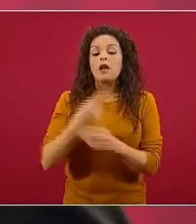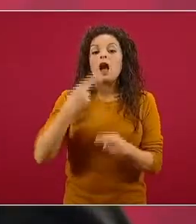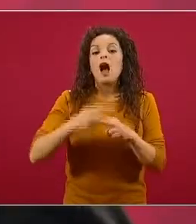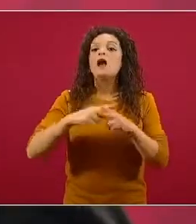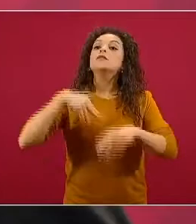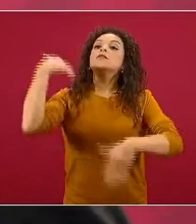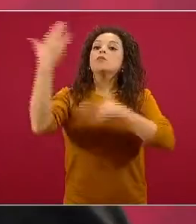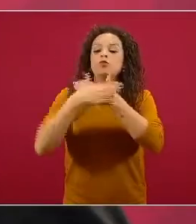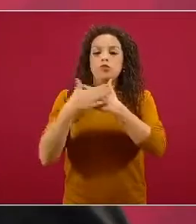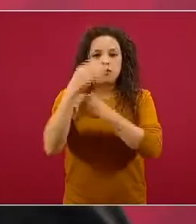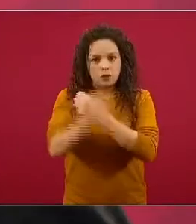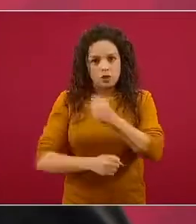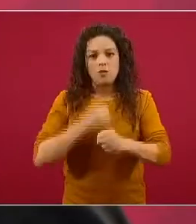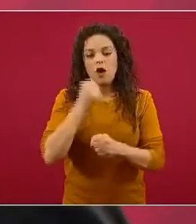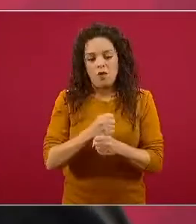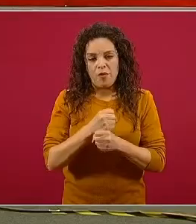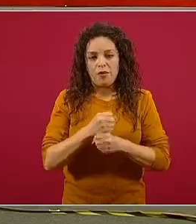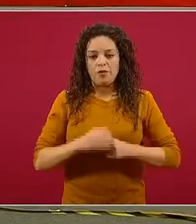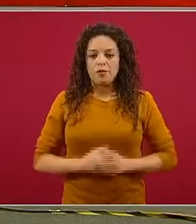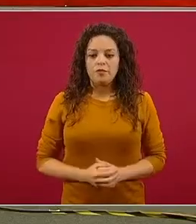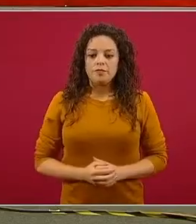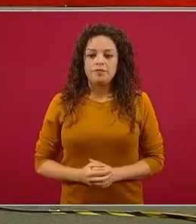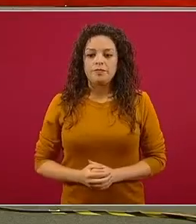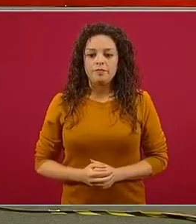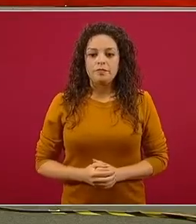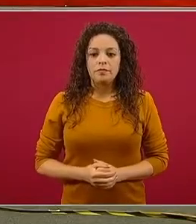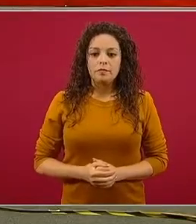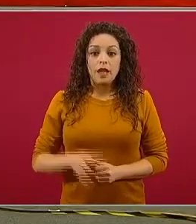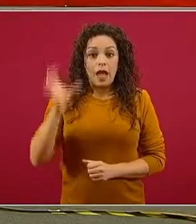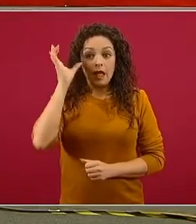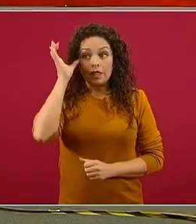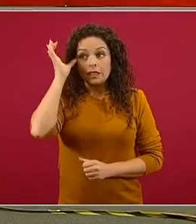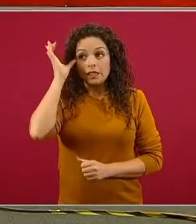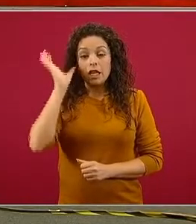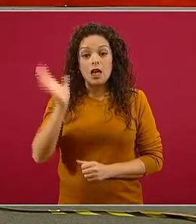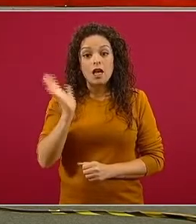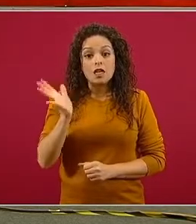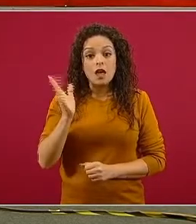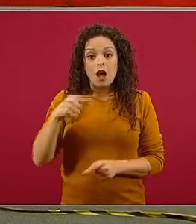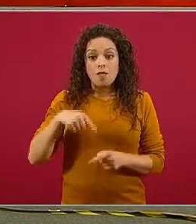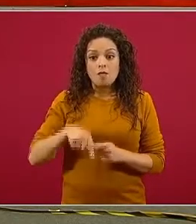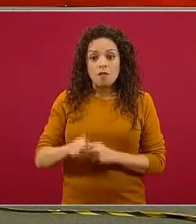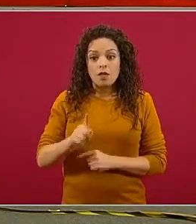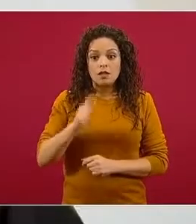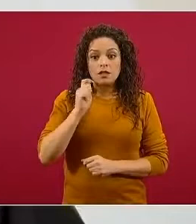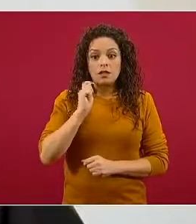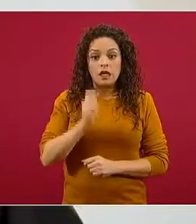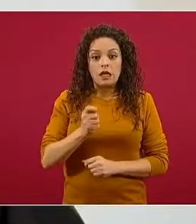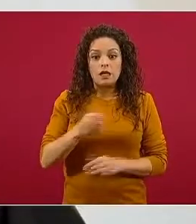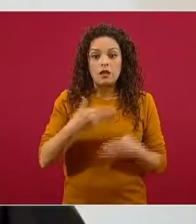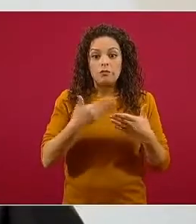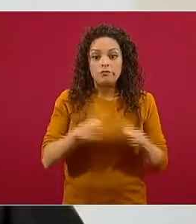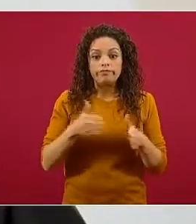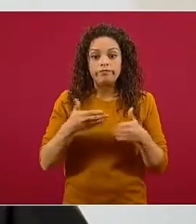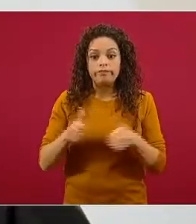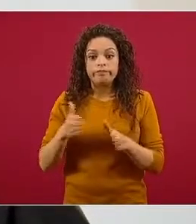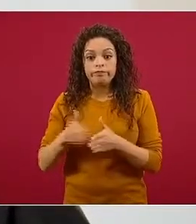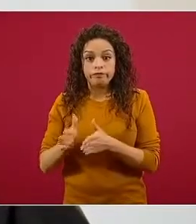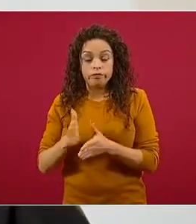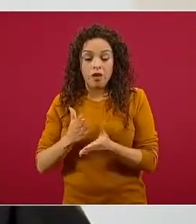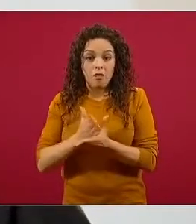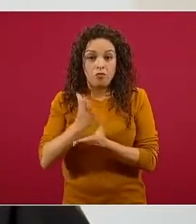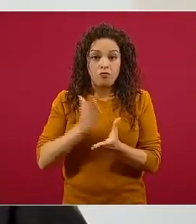turoperadores. Afortunadamente ya China se convirtió a partir del 19 en el primer mercado emisor,